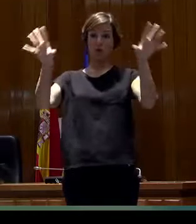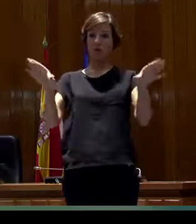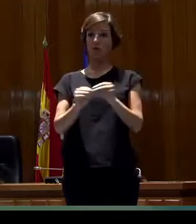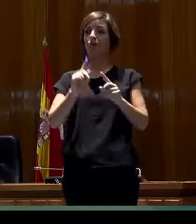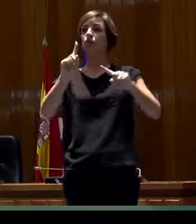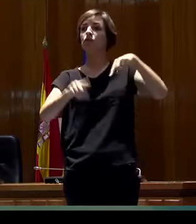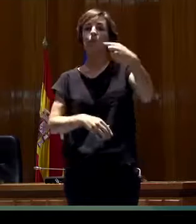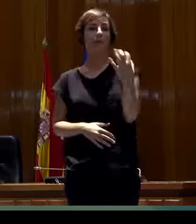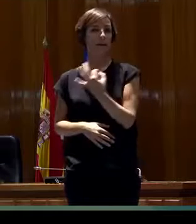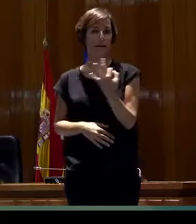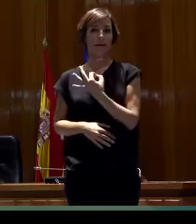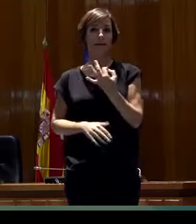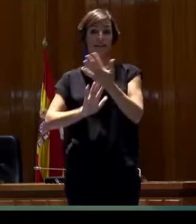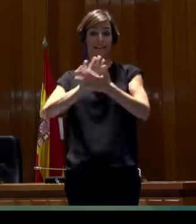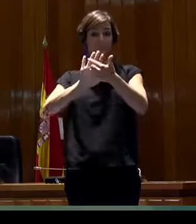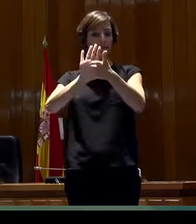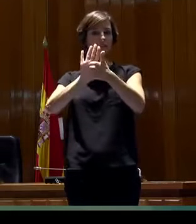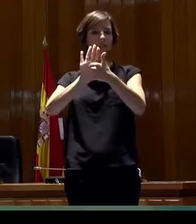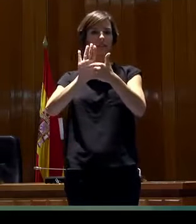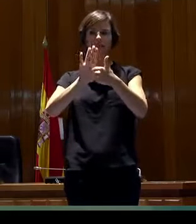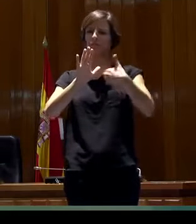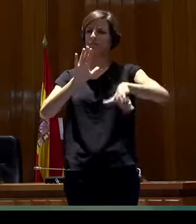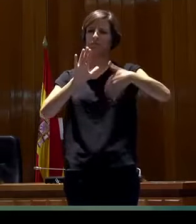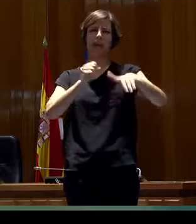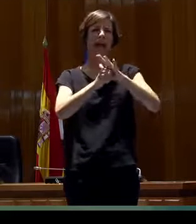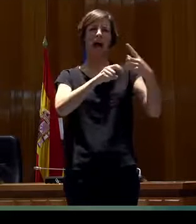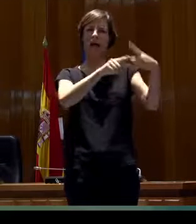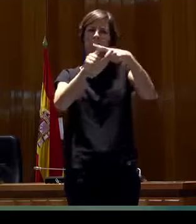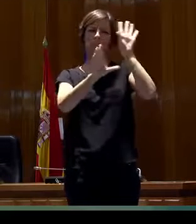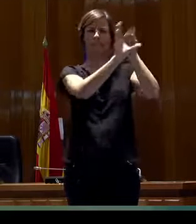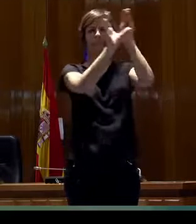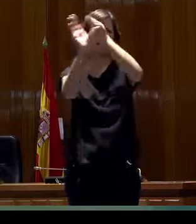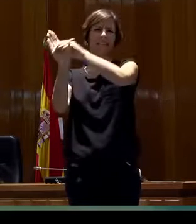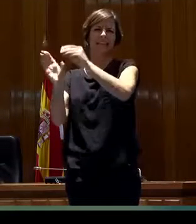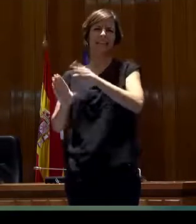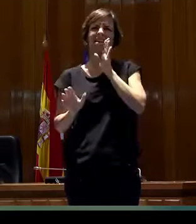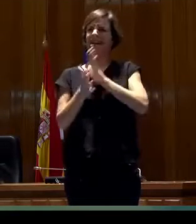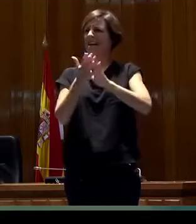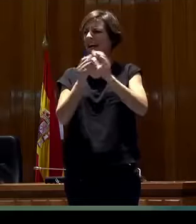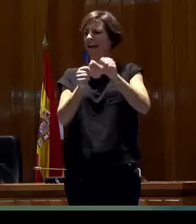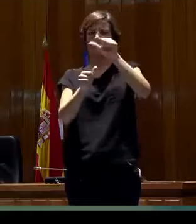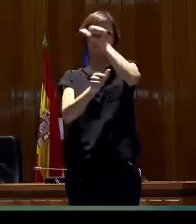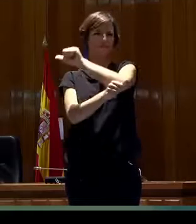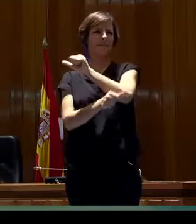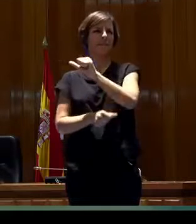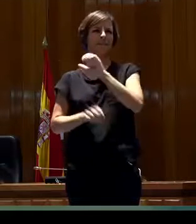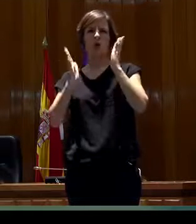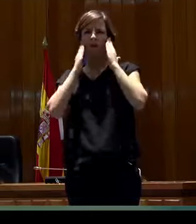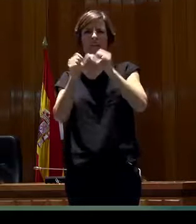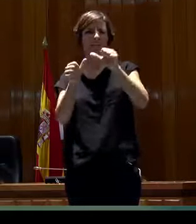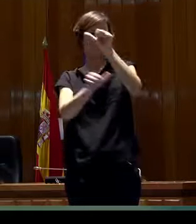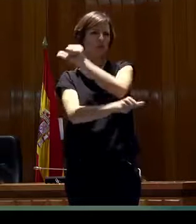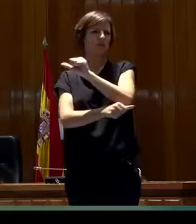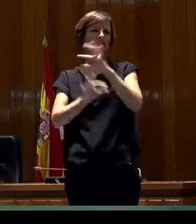consecuencia la presencia de la lengua de signos en multitud de ámbitos ya conocidos, que ya se han tratado en otros congresos, en